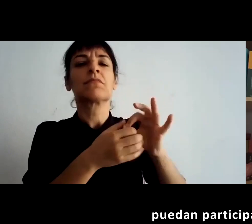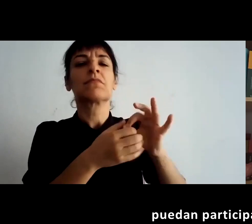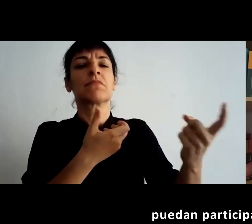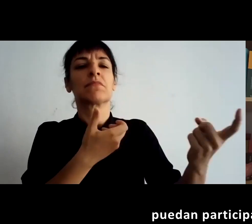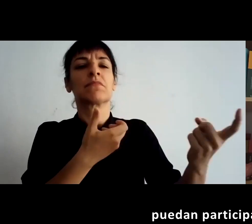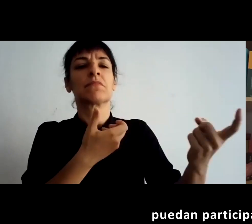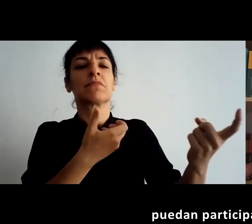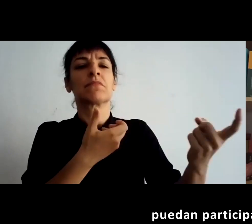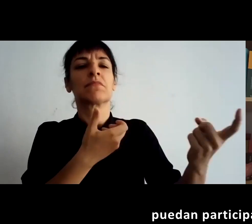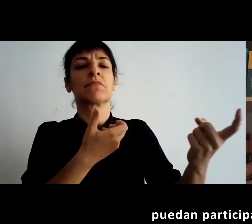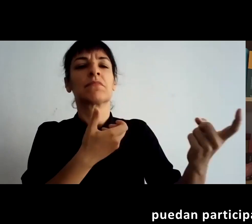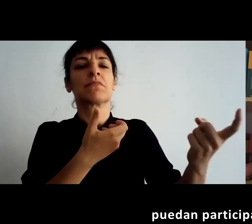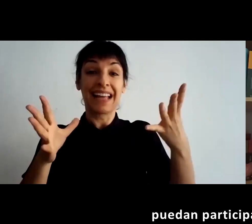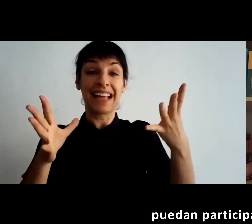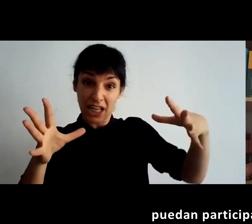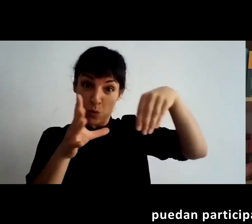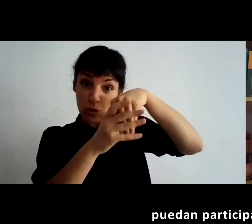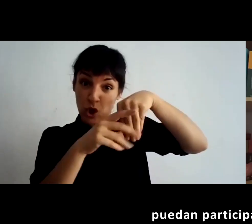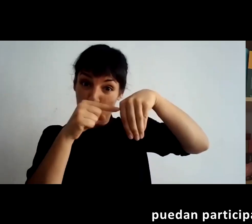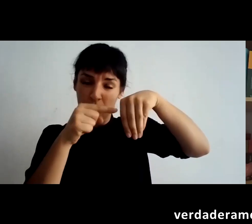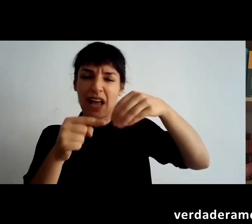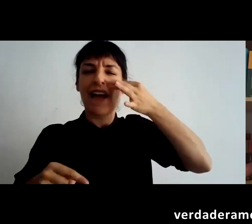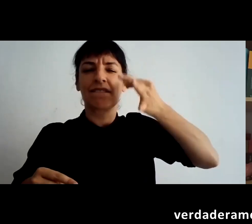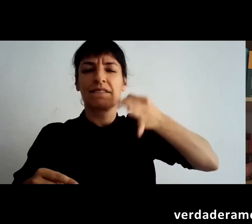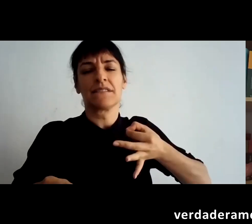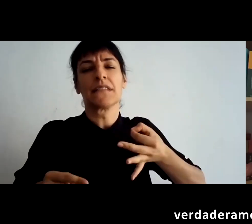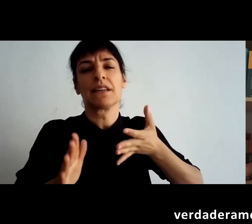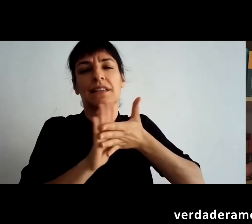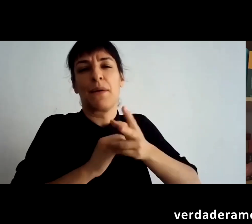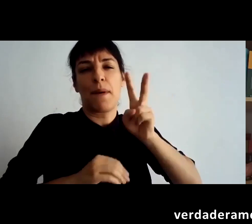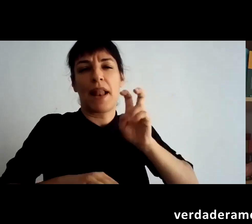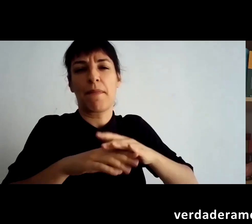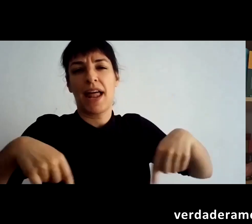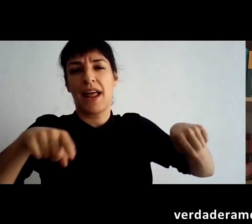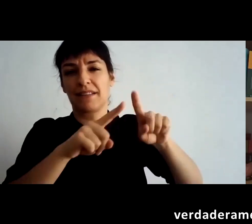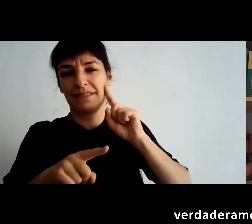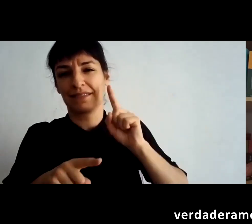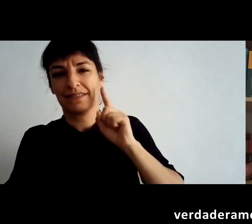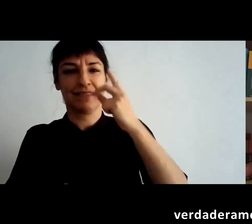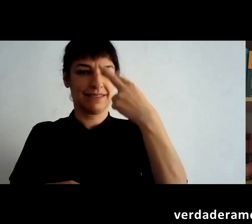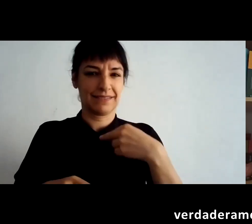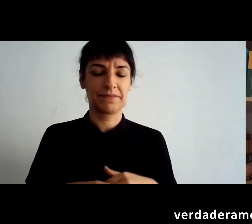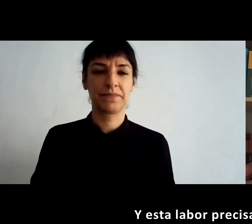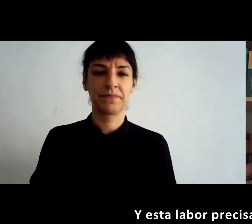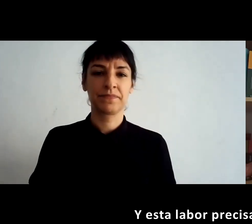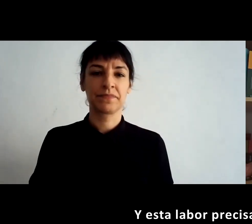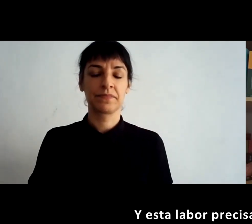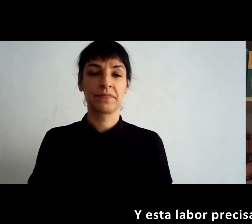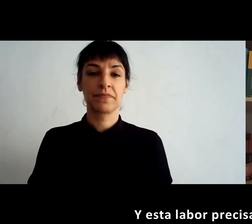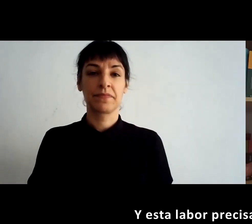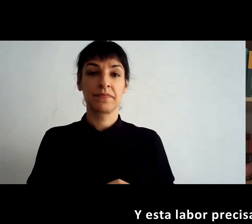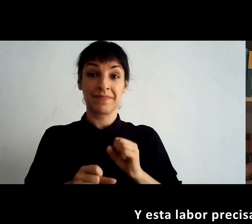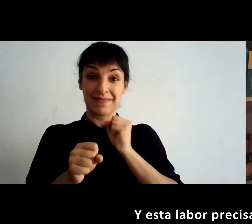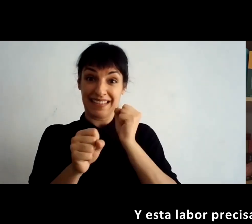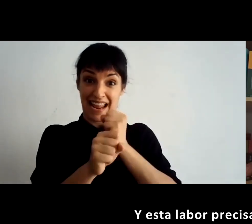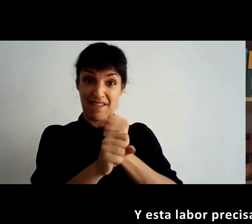y la palabra inclusión verdaderamente cobre un sentido para ellas y ellos. Y esta labor precisa